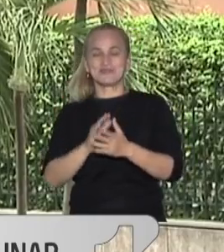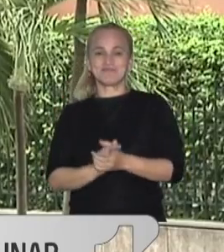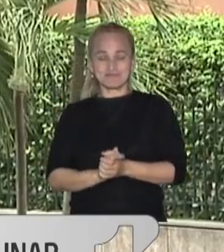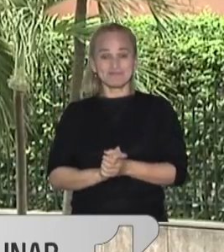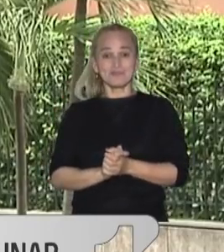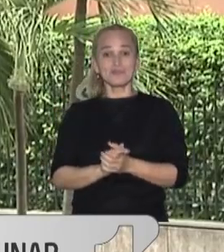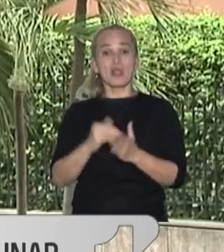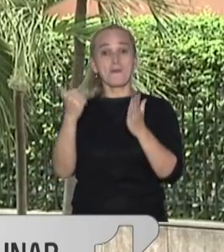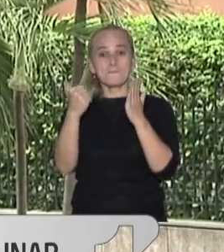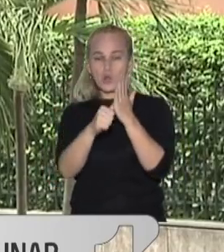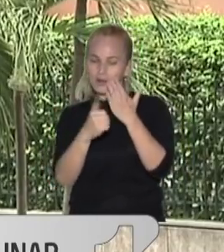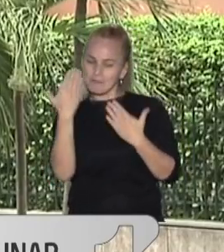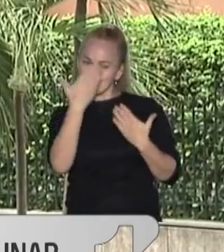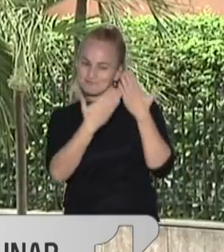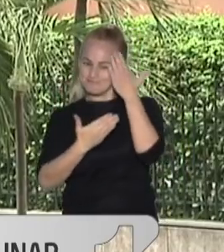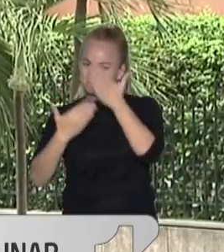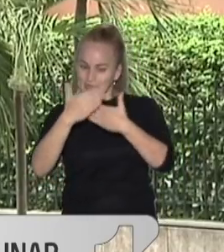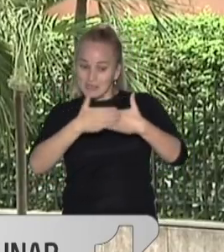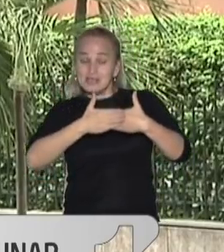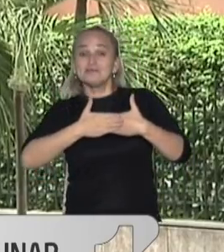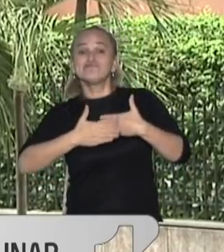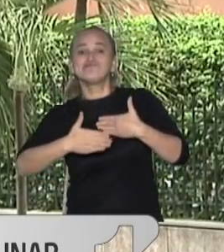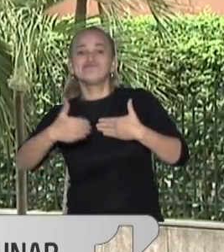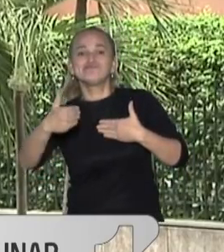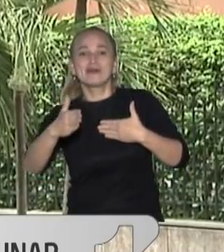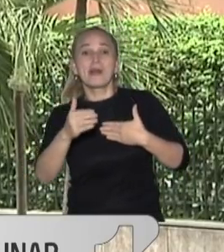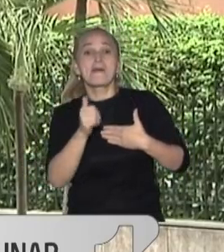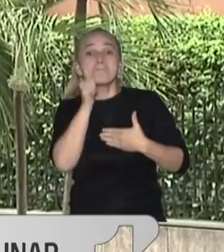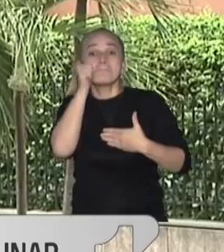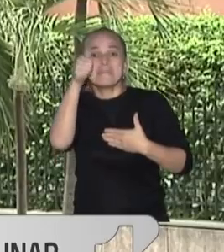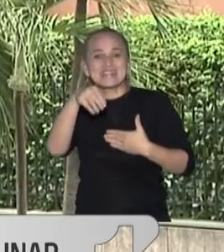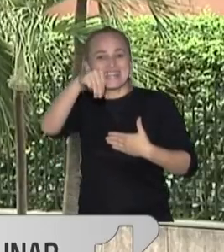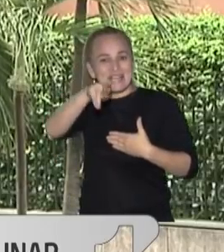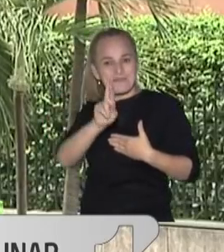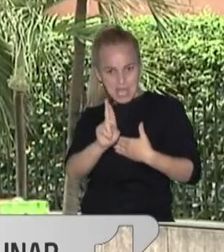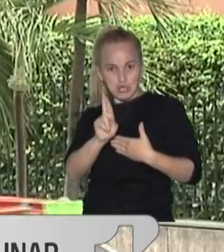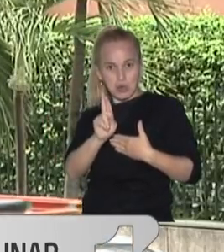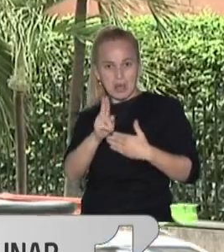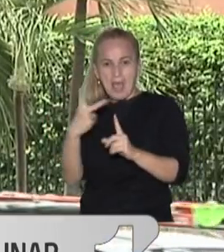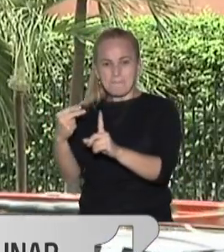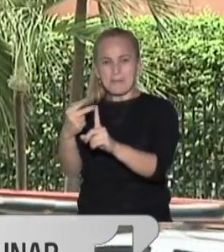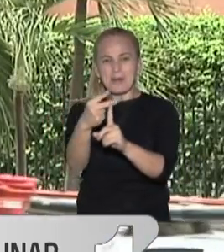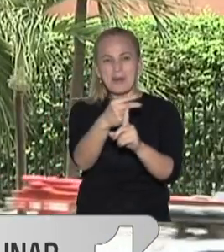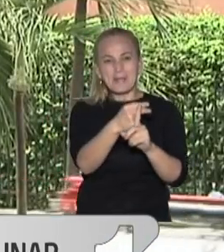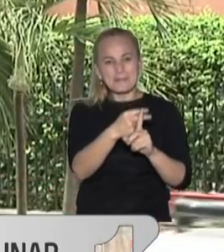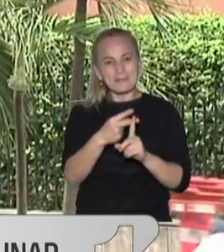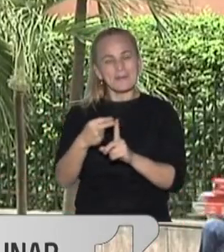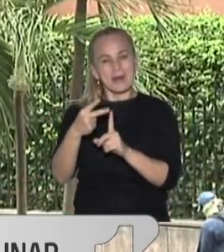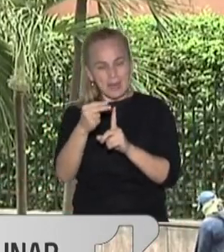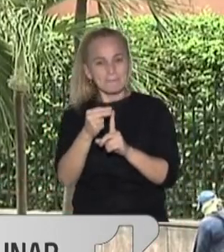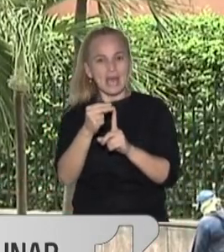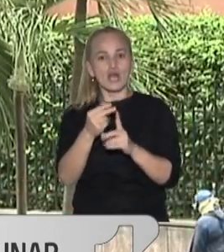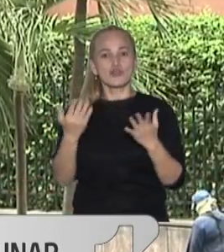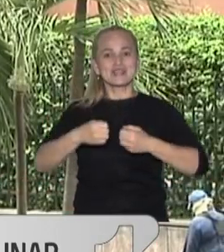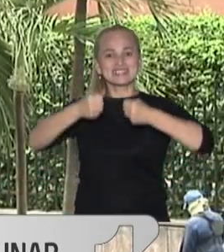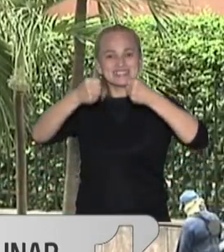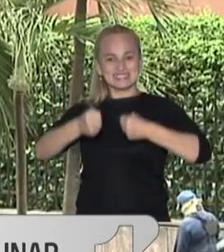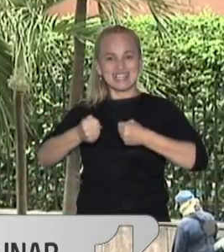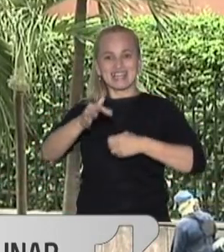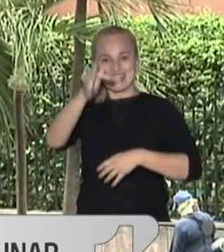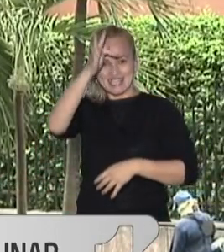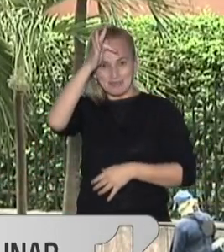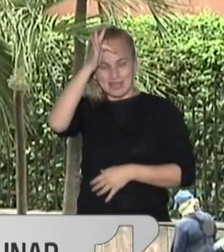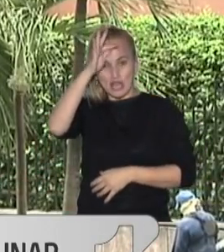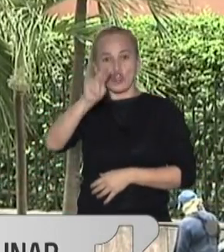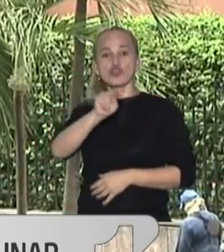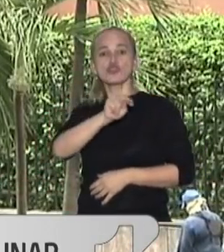Este programa piloto se extenderá hasta mañana miércoles y seguirá desarrollándose en la sede de la Clínica General del Norte